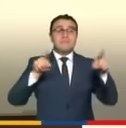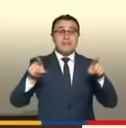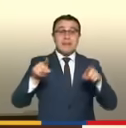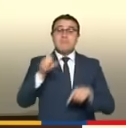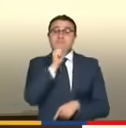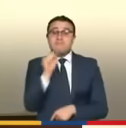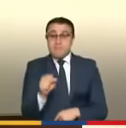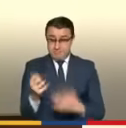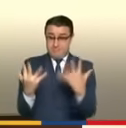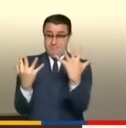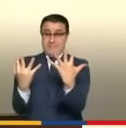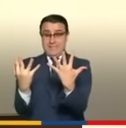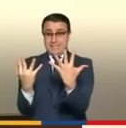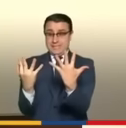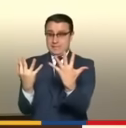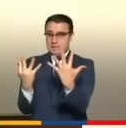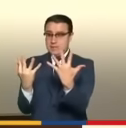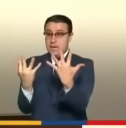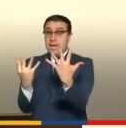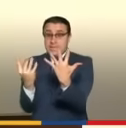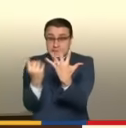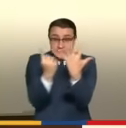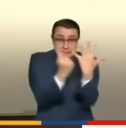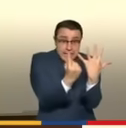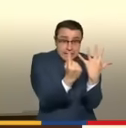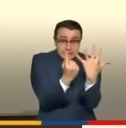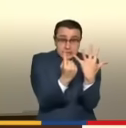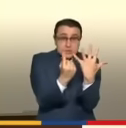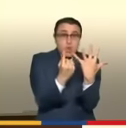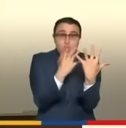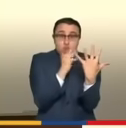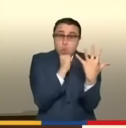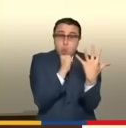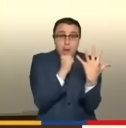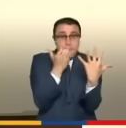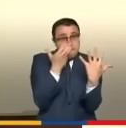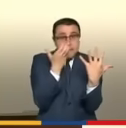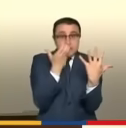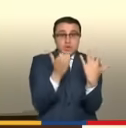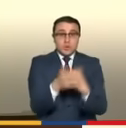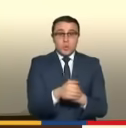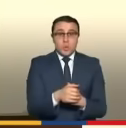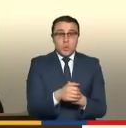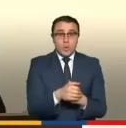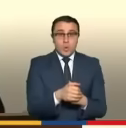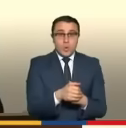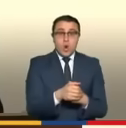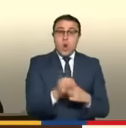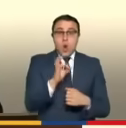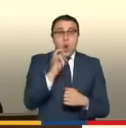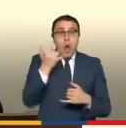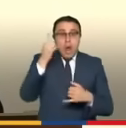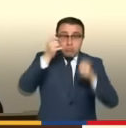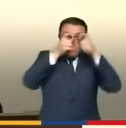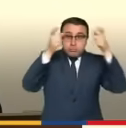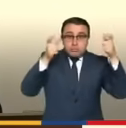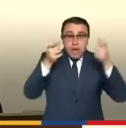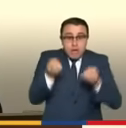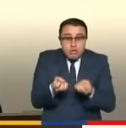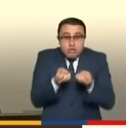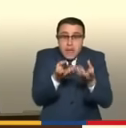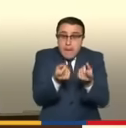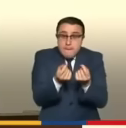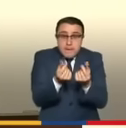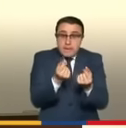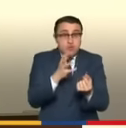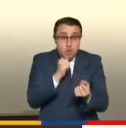Colombia hoy no tienen ningún tipo de pensión ni de bono pensional, puedan